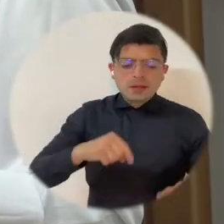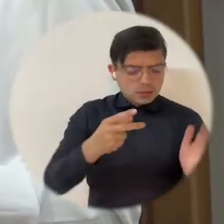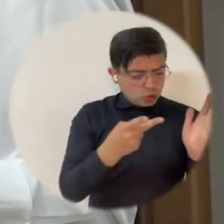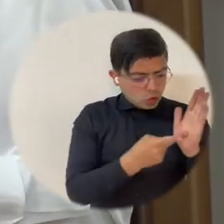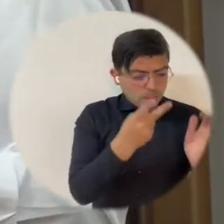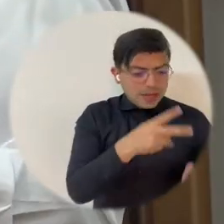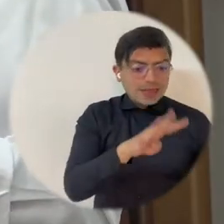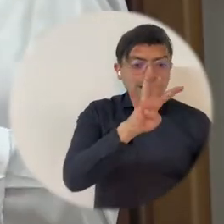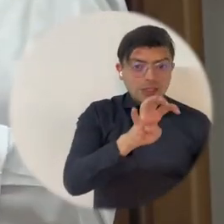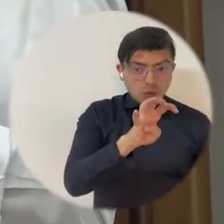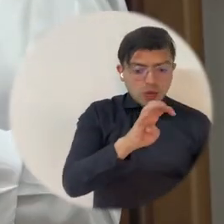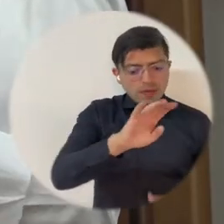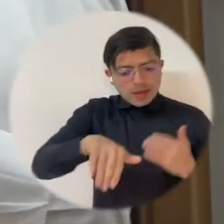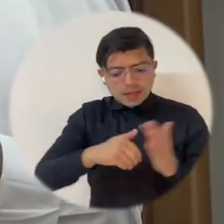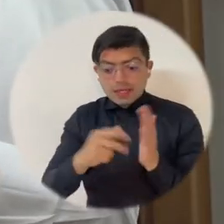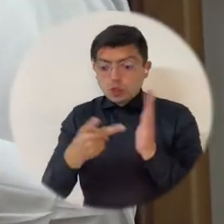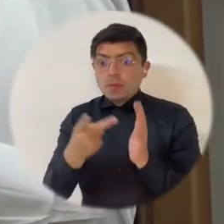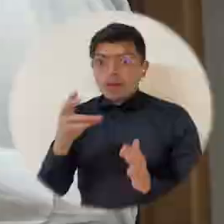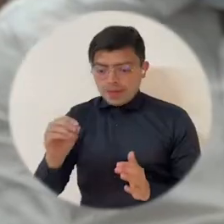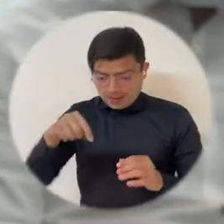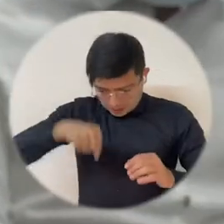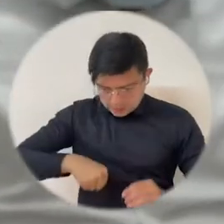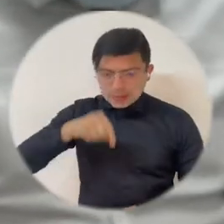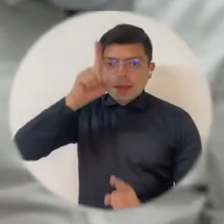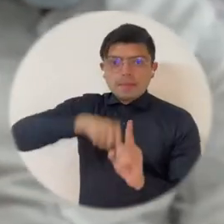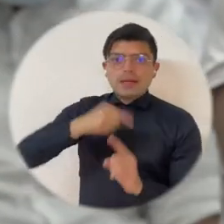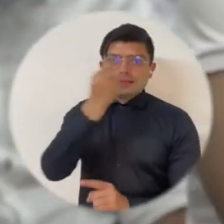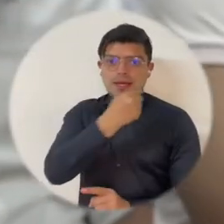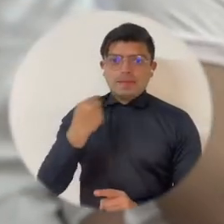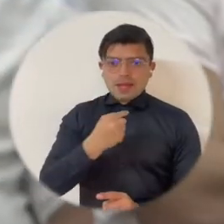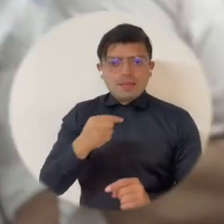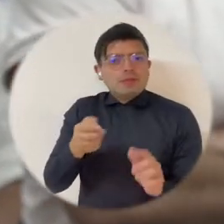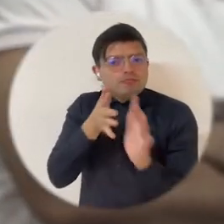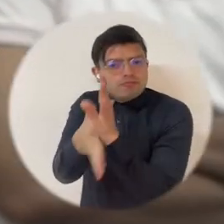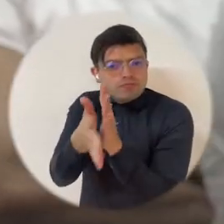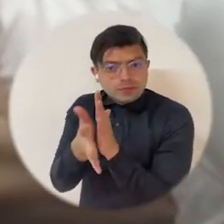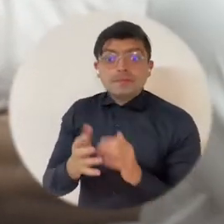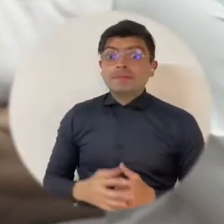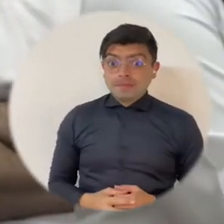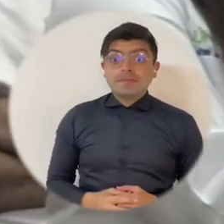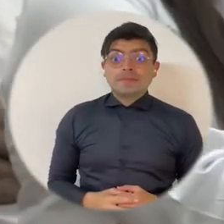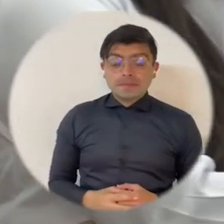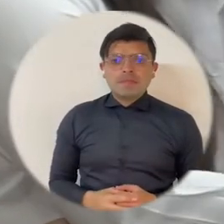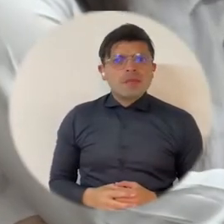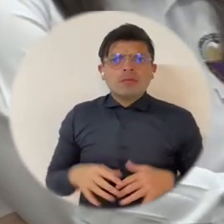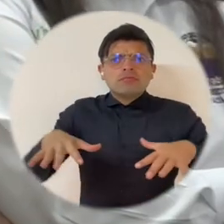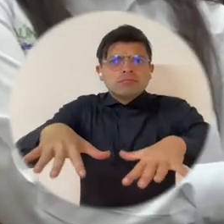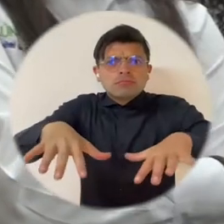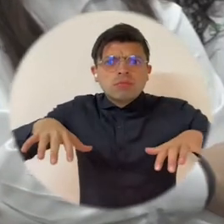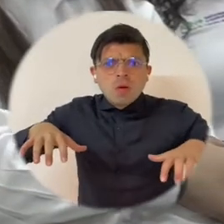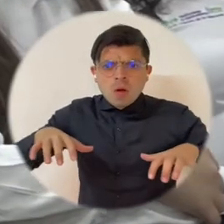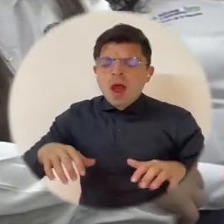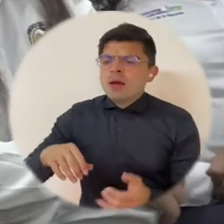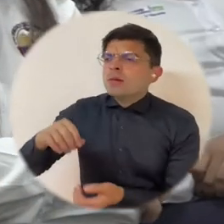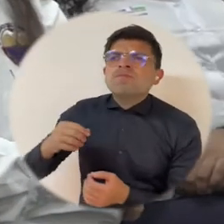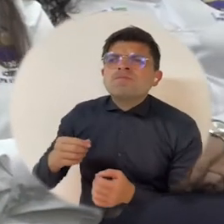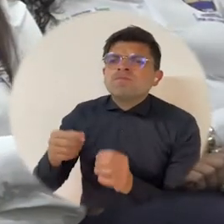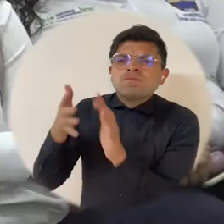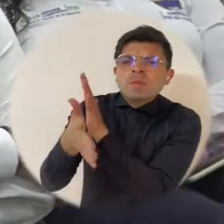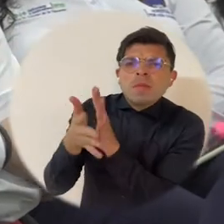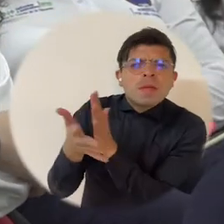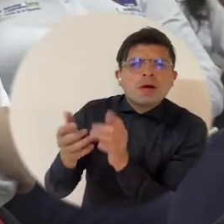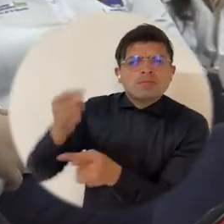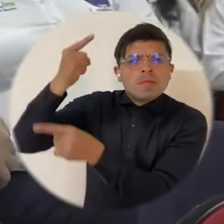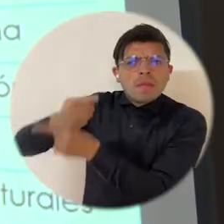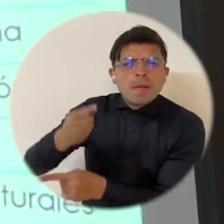administrativa desarrollada durante los años 2019, 2020 y hasta el mes de septiembre de la presente vigencia, evento en el que se presentaron